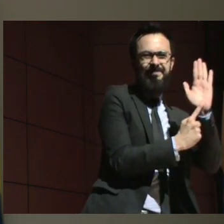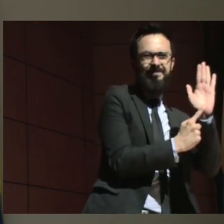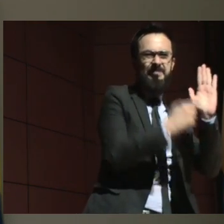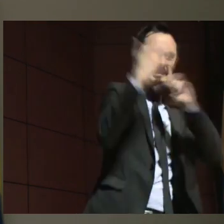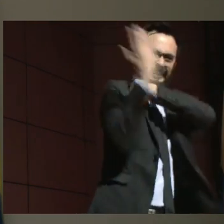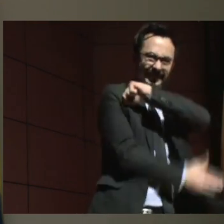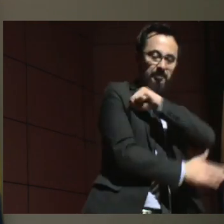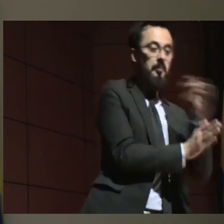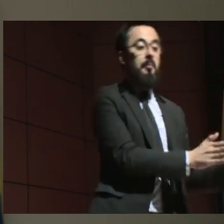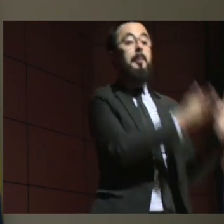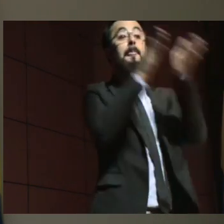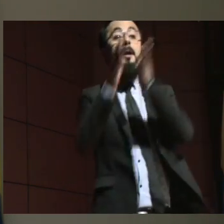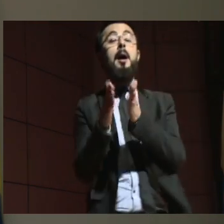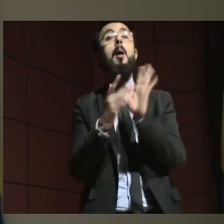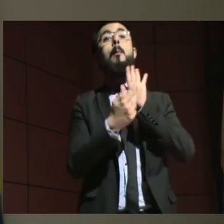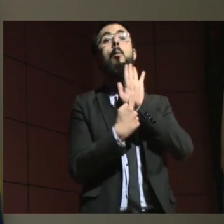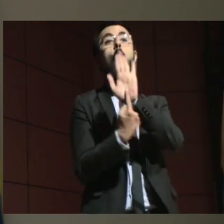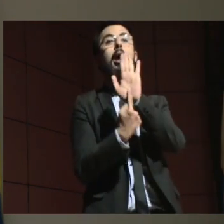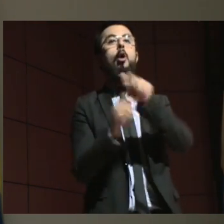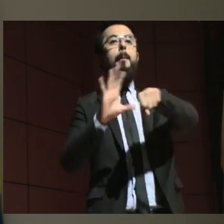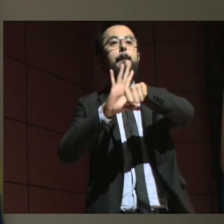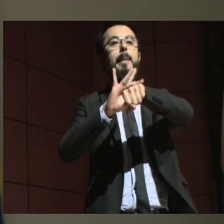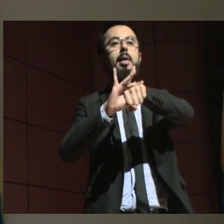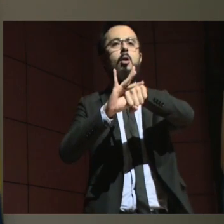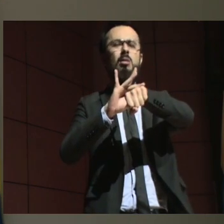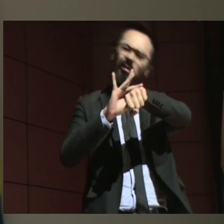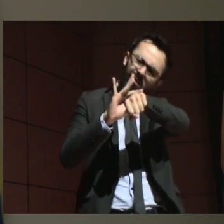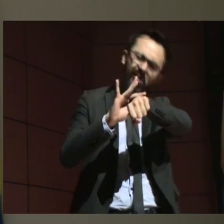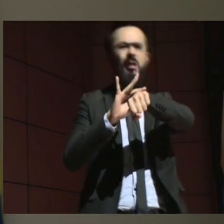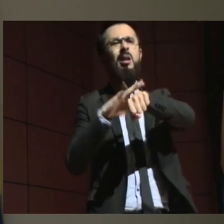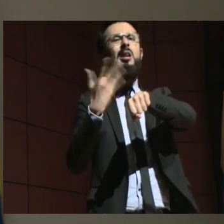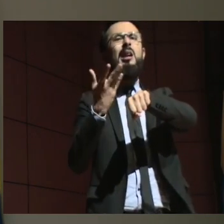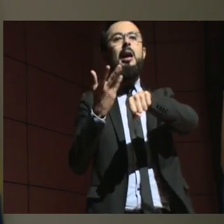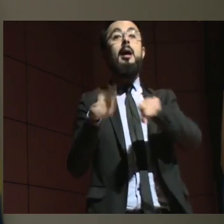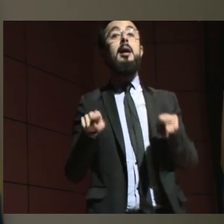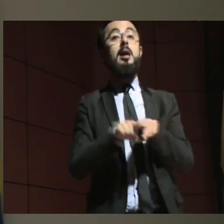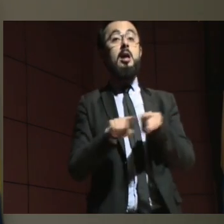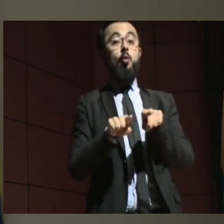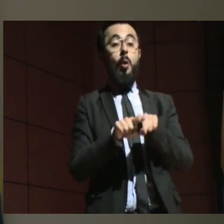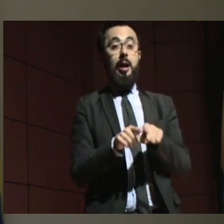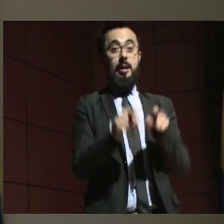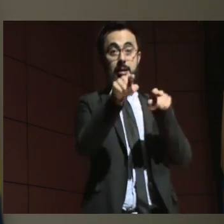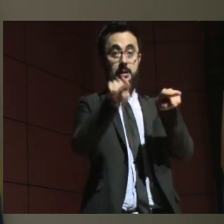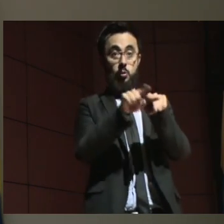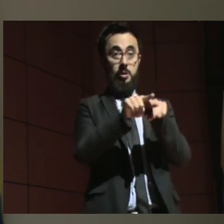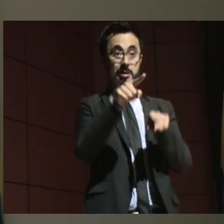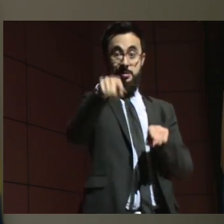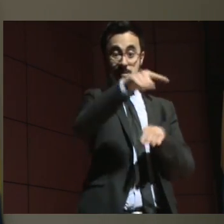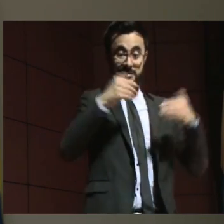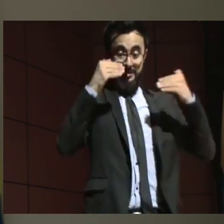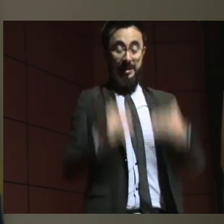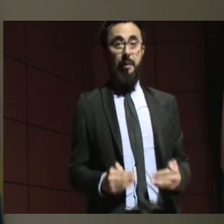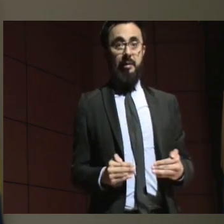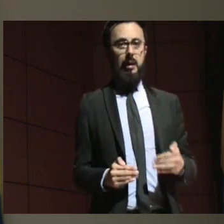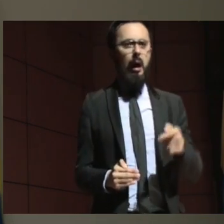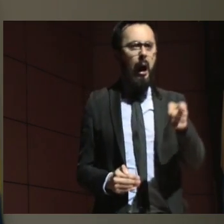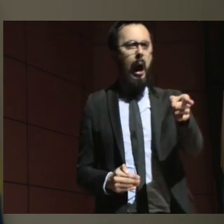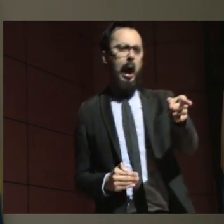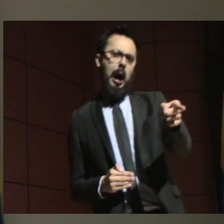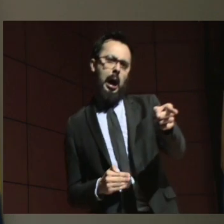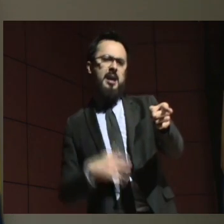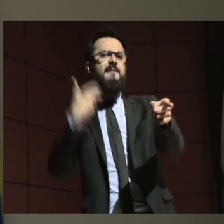ve la discapacidad como una enfermedad o como una condición que puede ser curada o que puede ser arreglada y que hace parte de la persona de manera